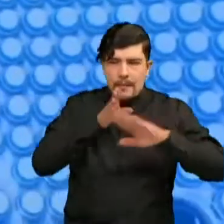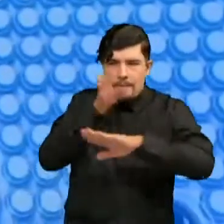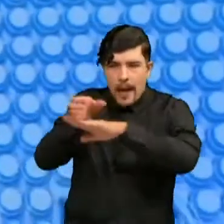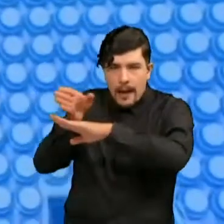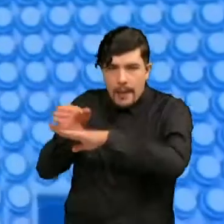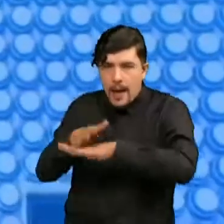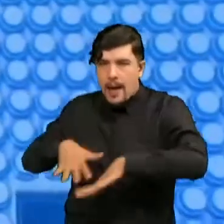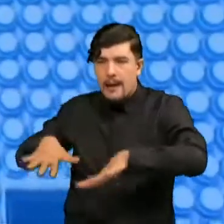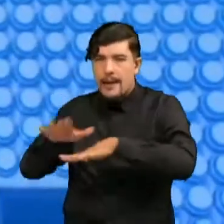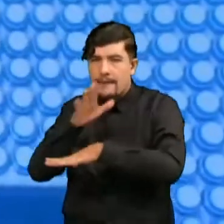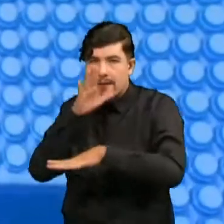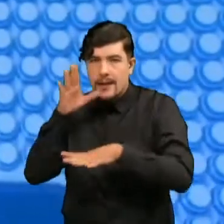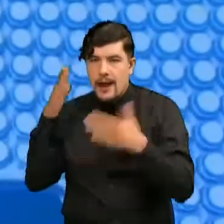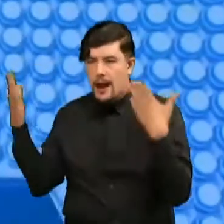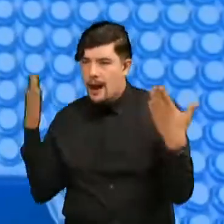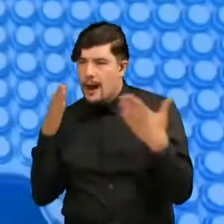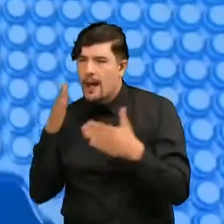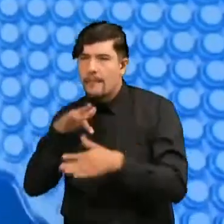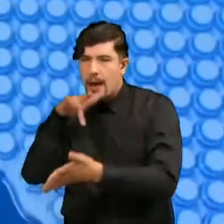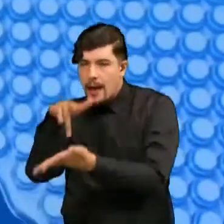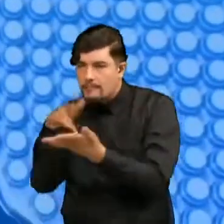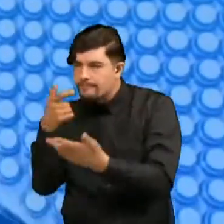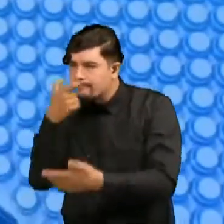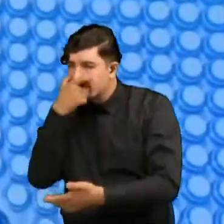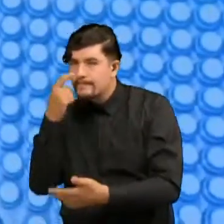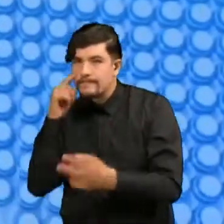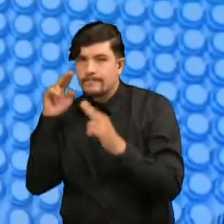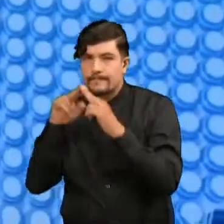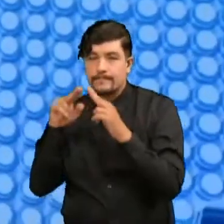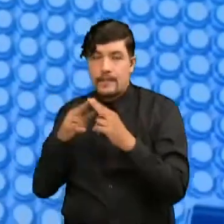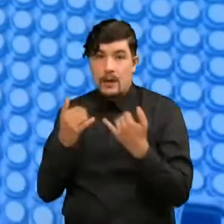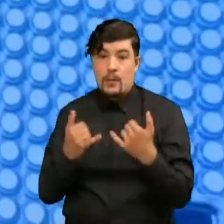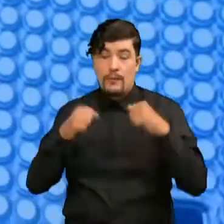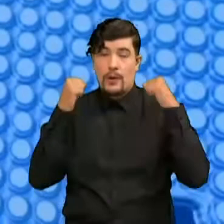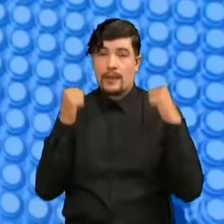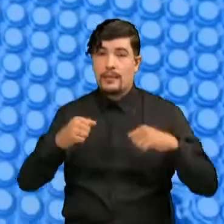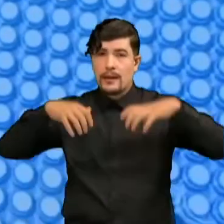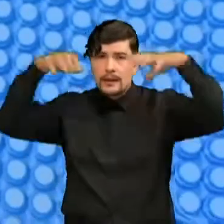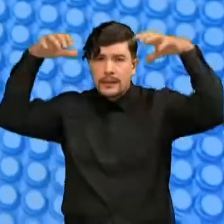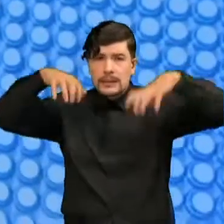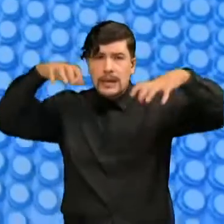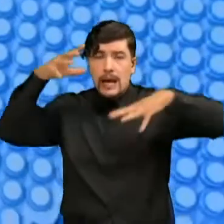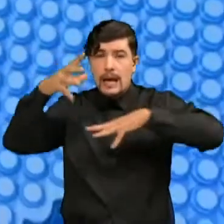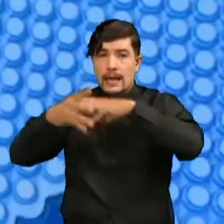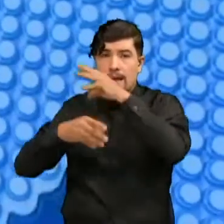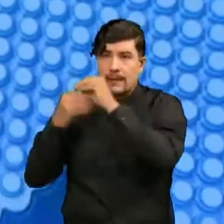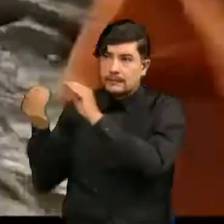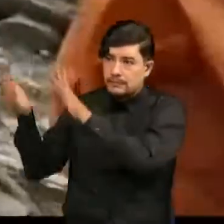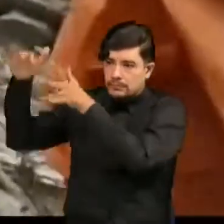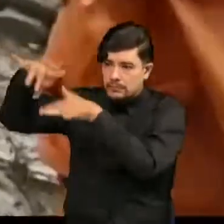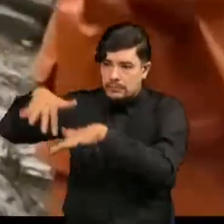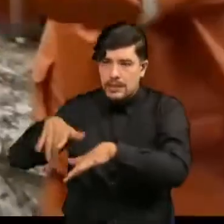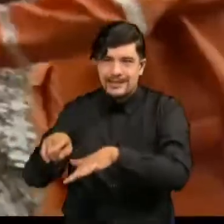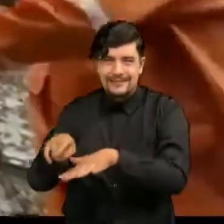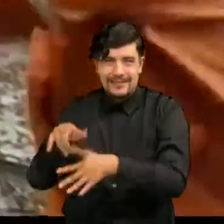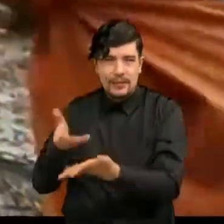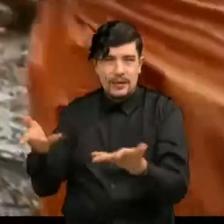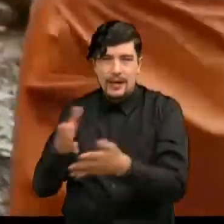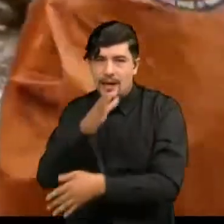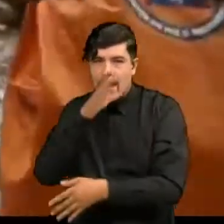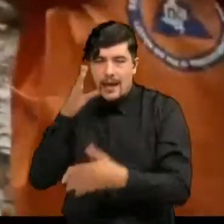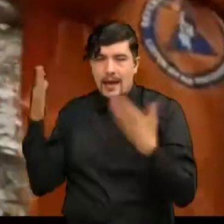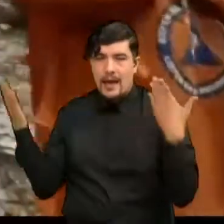del municipio en el día de hoy se nos han presentado a mirar estos iniciales y fenómenos de remoción en masa en las veredas de palmar alto